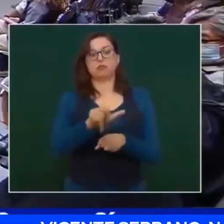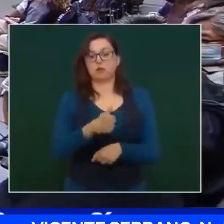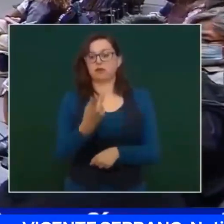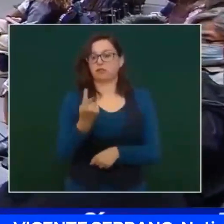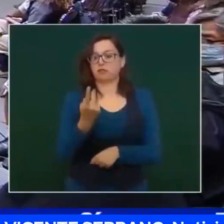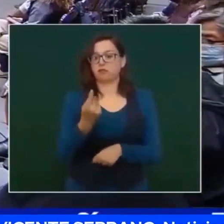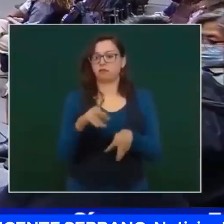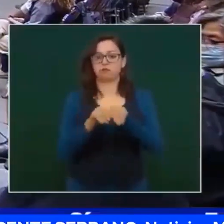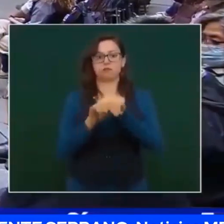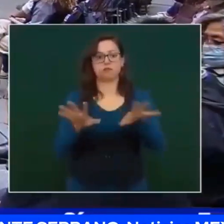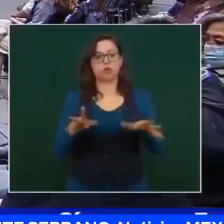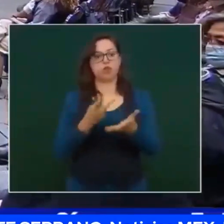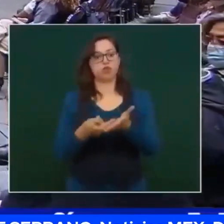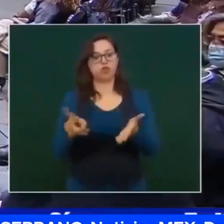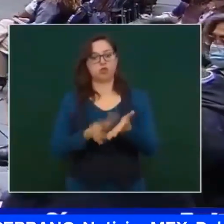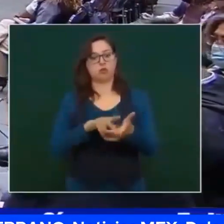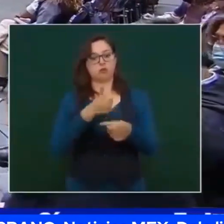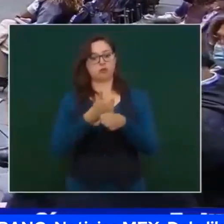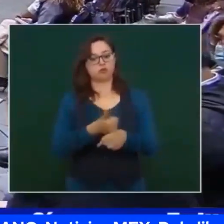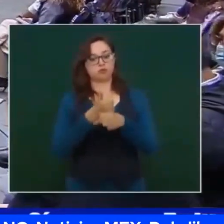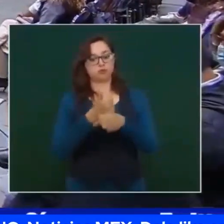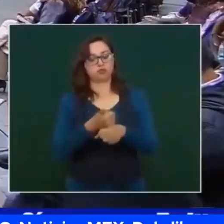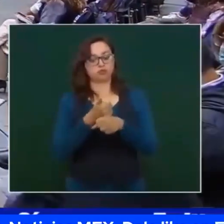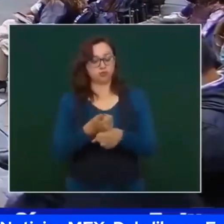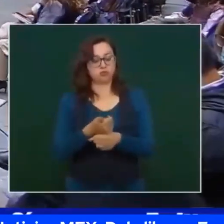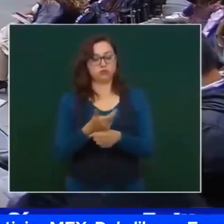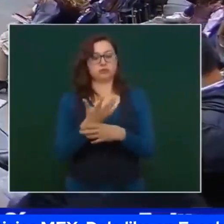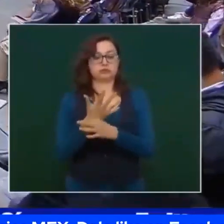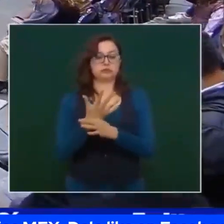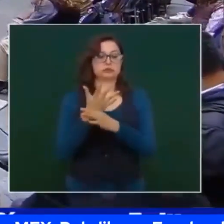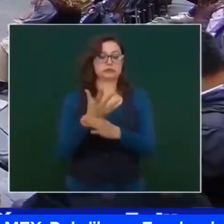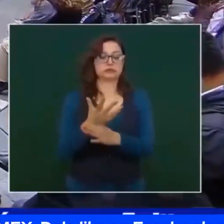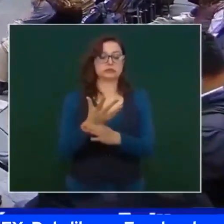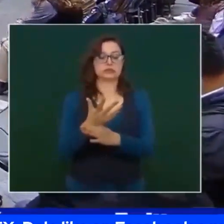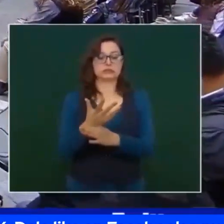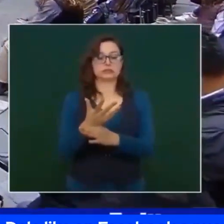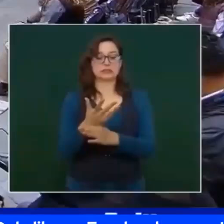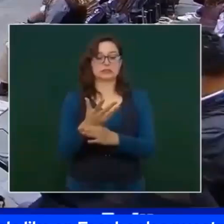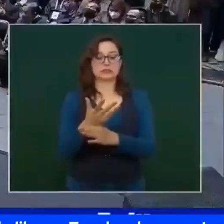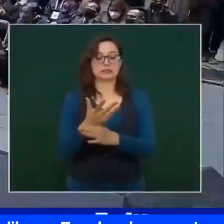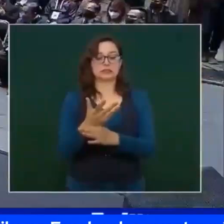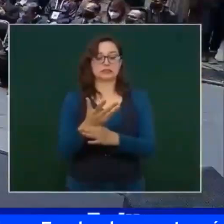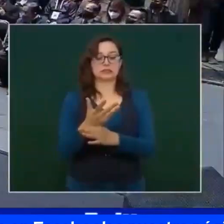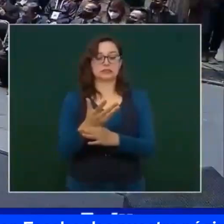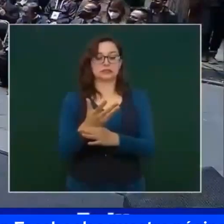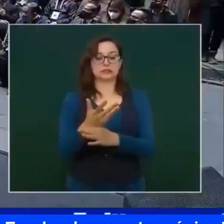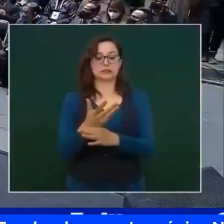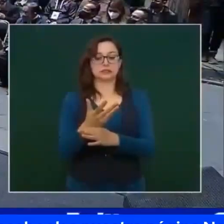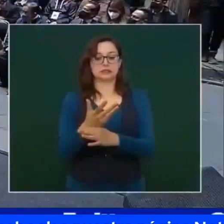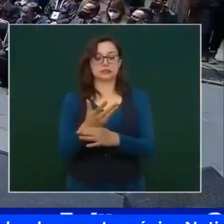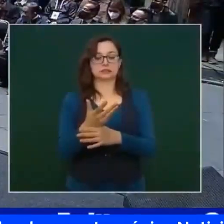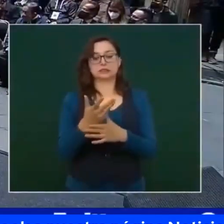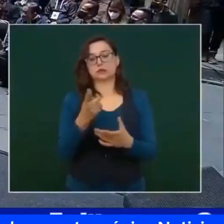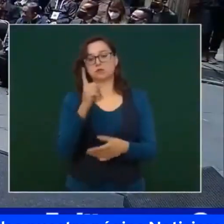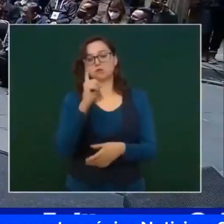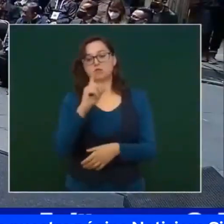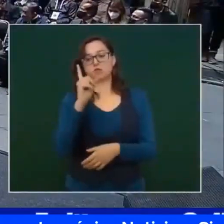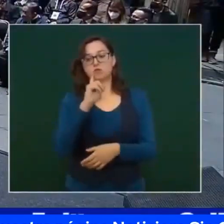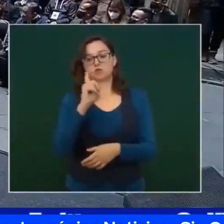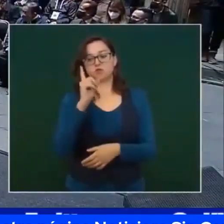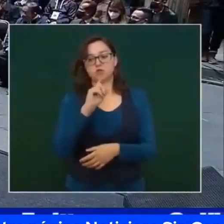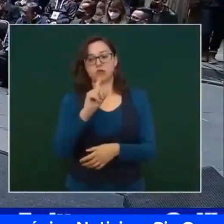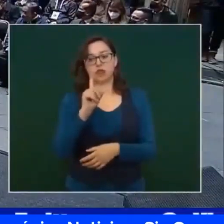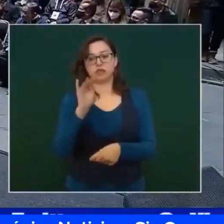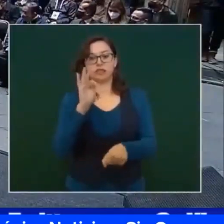comunicación, con este juego de que pues estaba una conductora de televisión a favor de la fiscalía, y que se